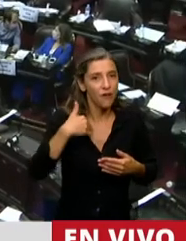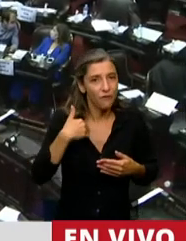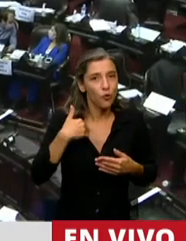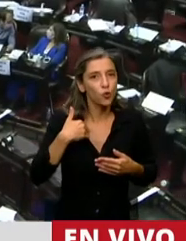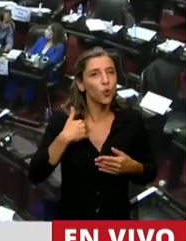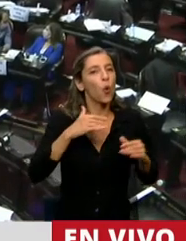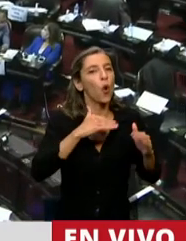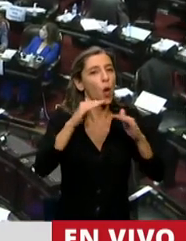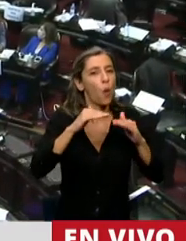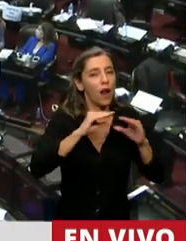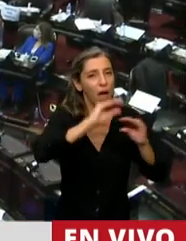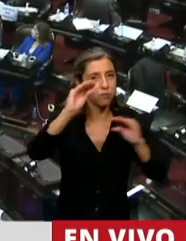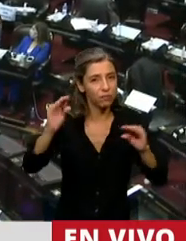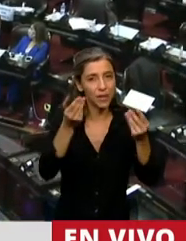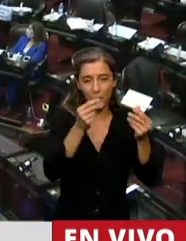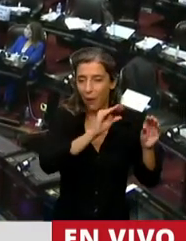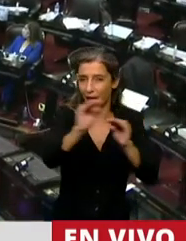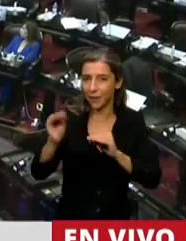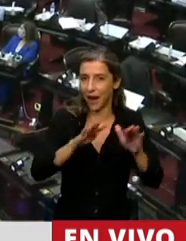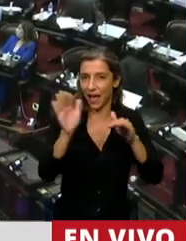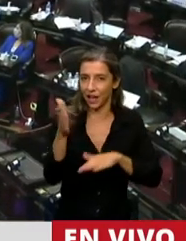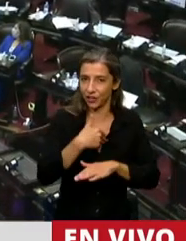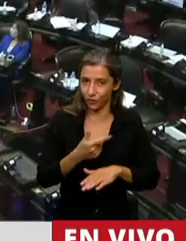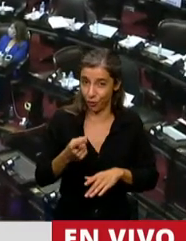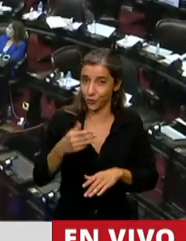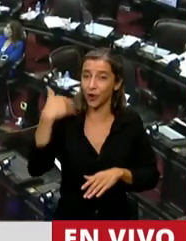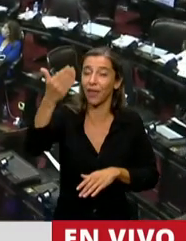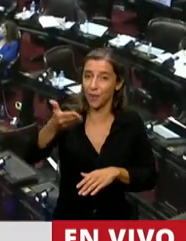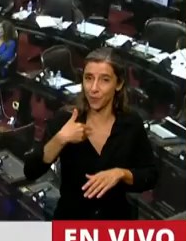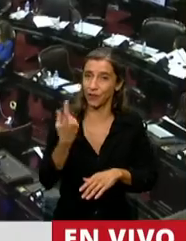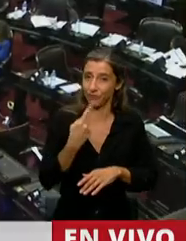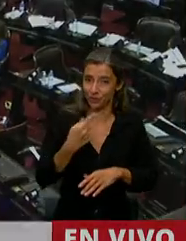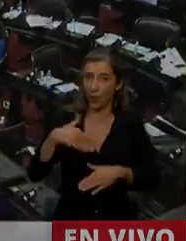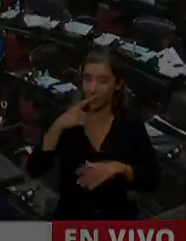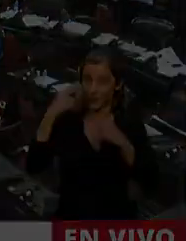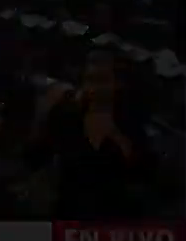que en 2021 ocurra. Los vamos a perseguir. Muchísimas gracias. Gracias, diputada Carrizo.